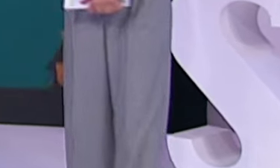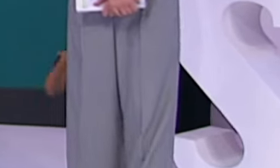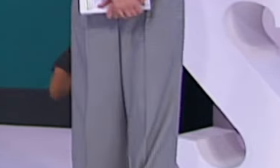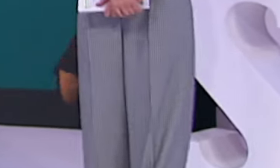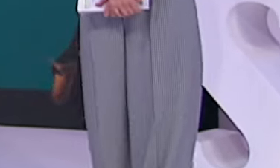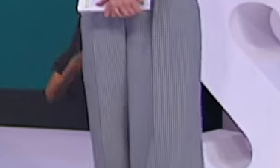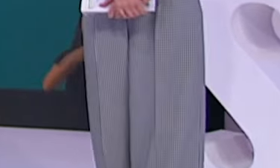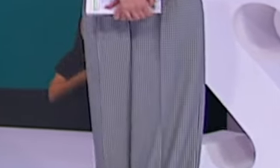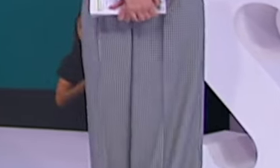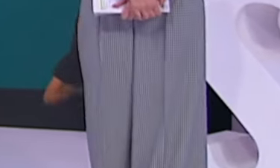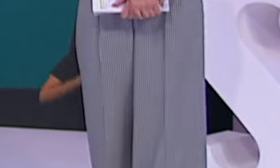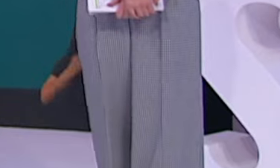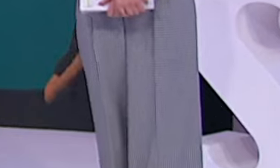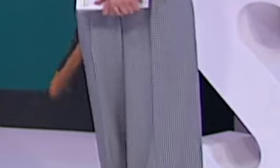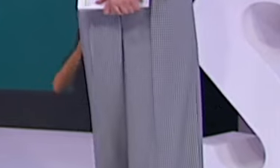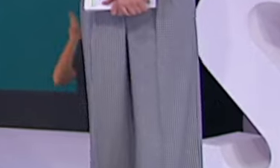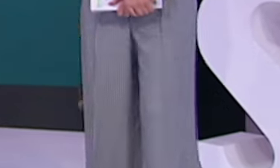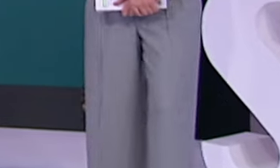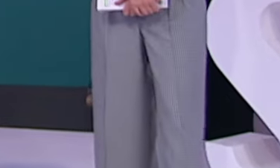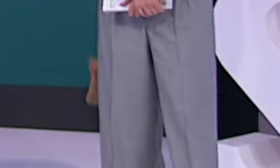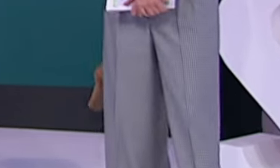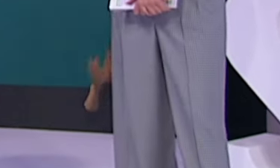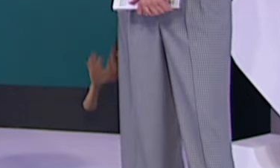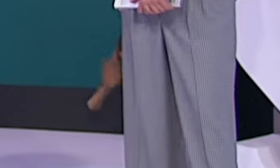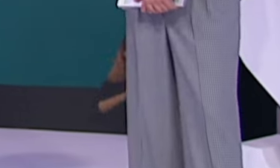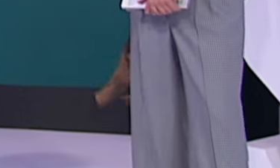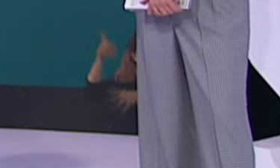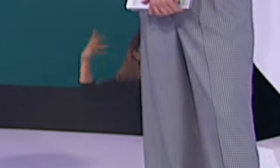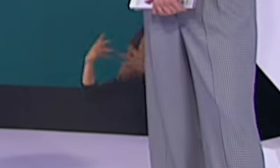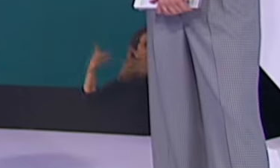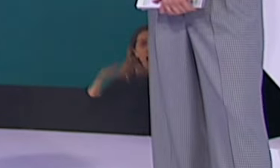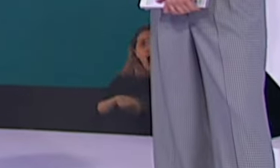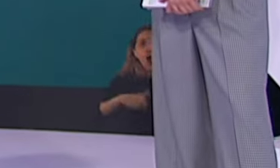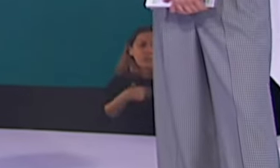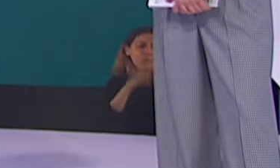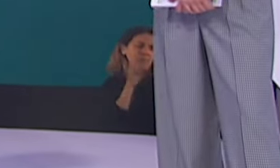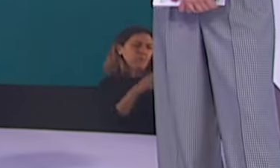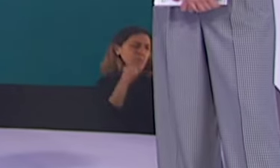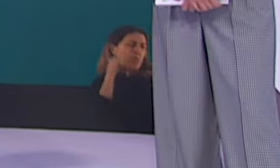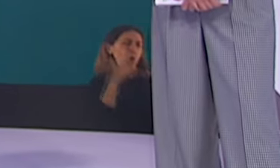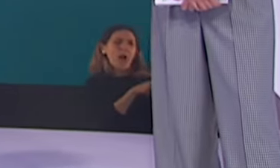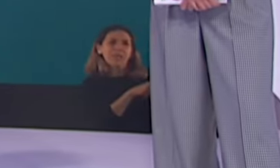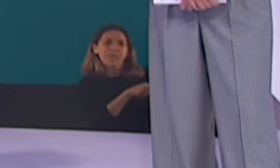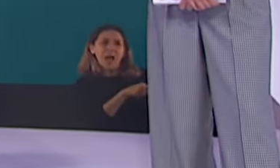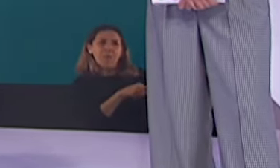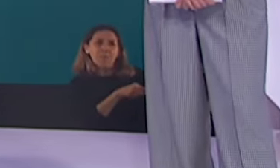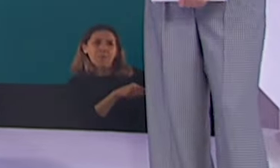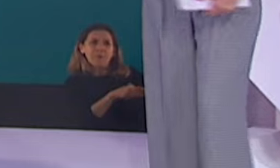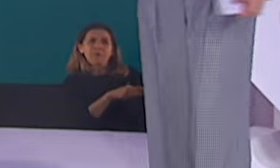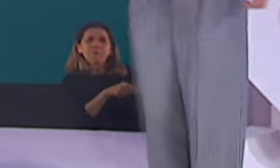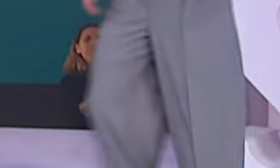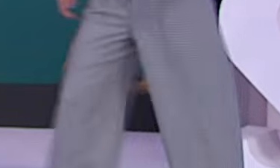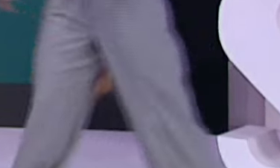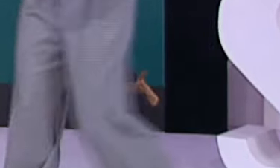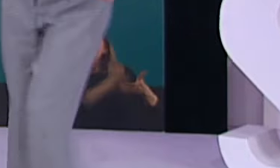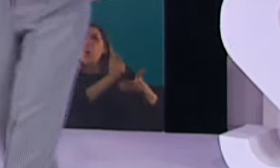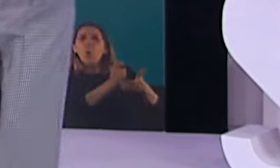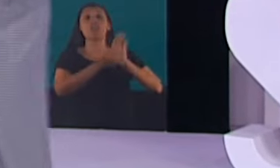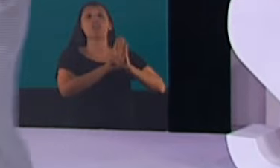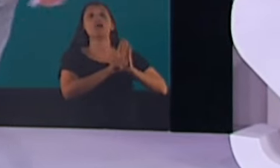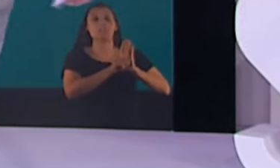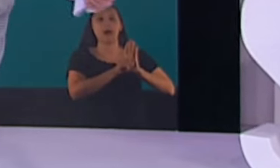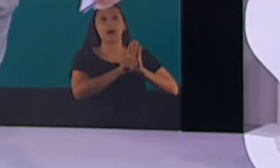realidad. Bueno, y el próximo es con Huracán, te aviso, nada más. Sí, señor, viernes 21:30. Uy, esas patadas que se dieron por ahí, mal corazón. Es